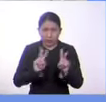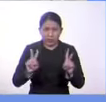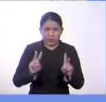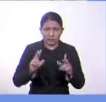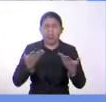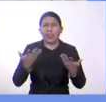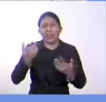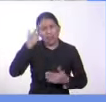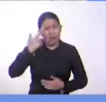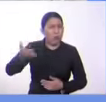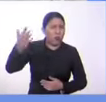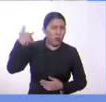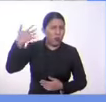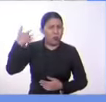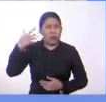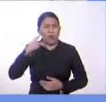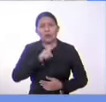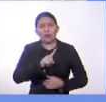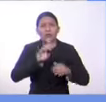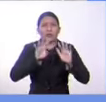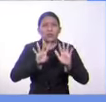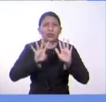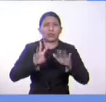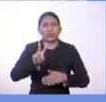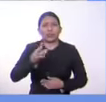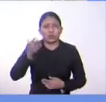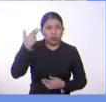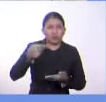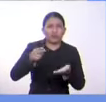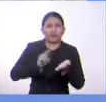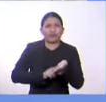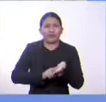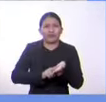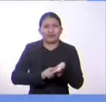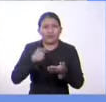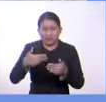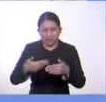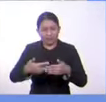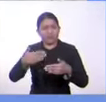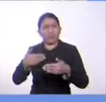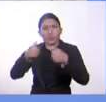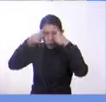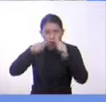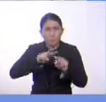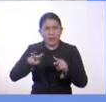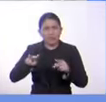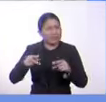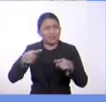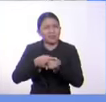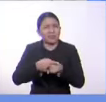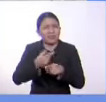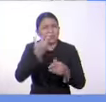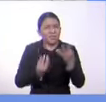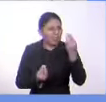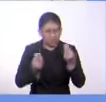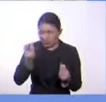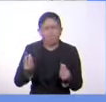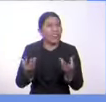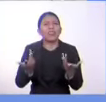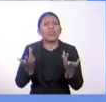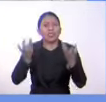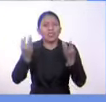de 1992, ¿por qué está hablando él de abril de 1991? Porque para hacer una